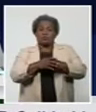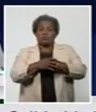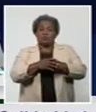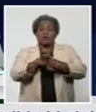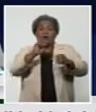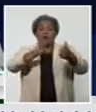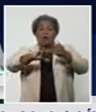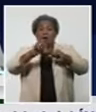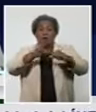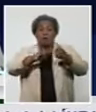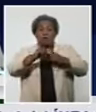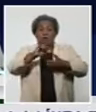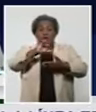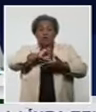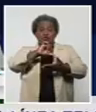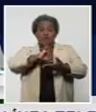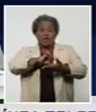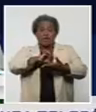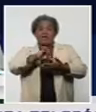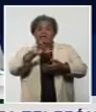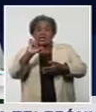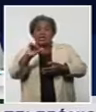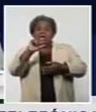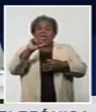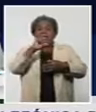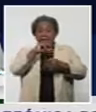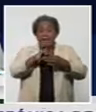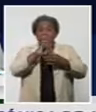laboratorios del Centro de Ingeniería Genética y Biotecnología,